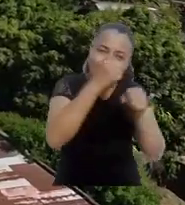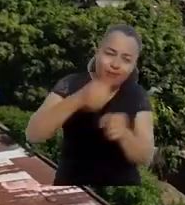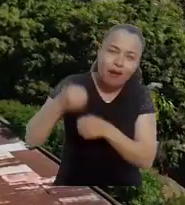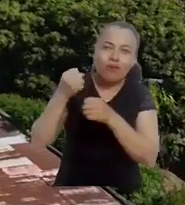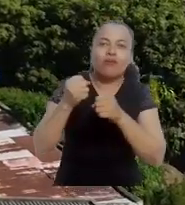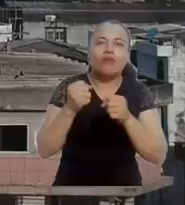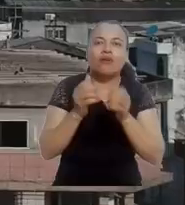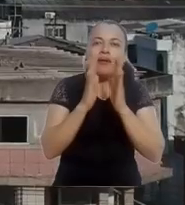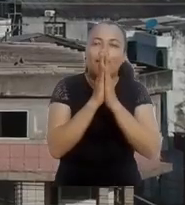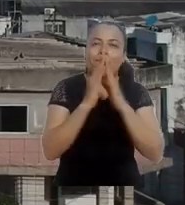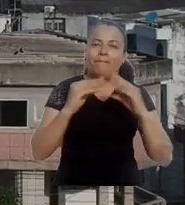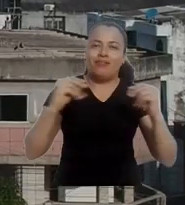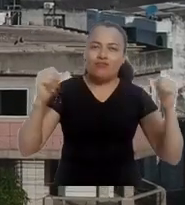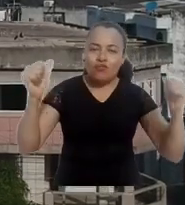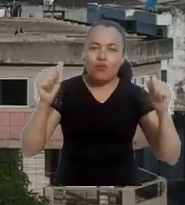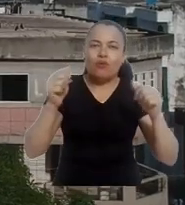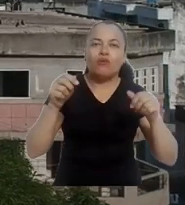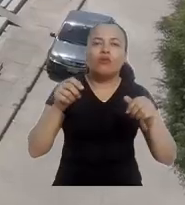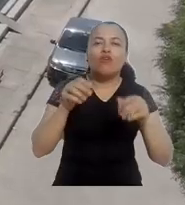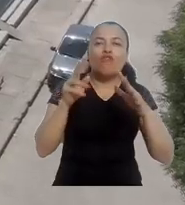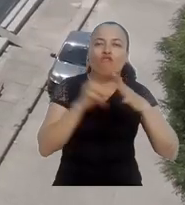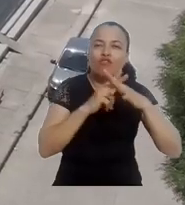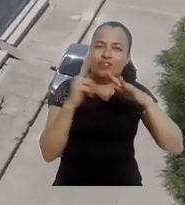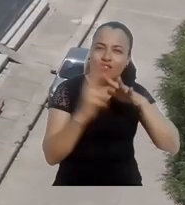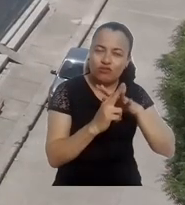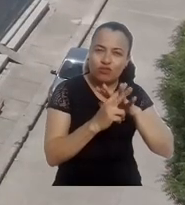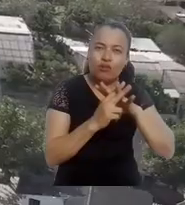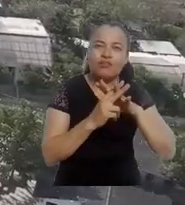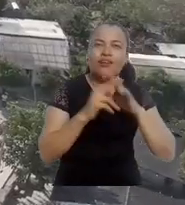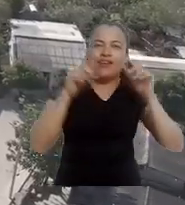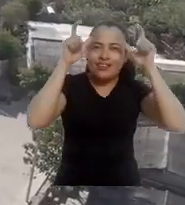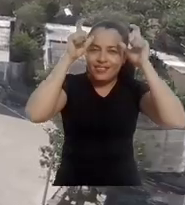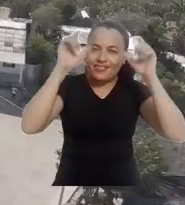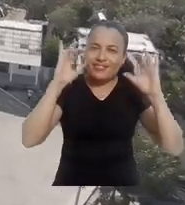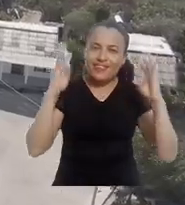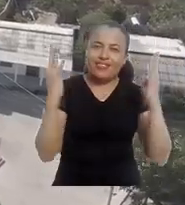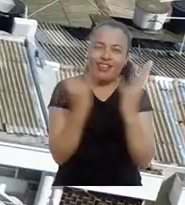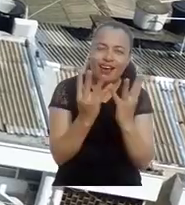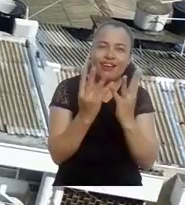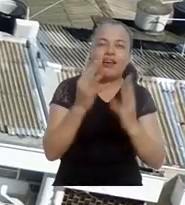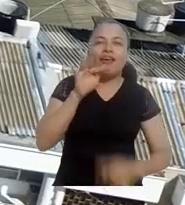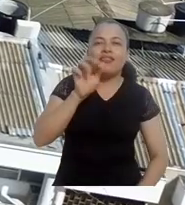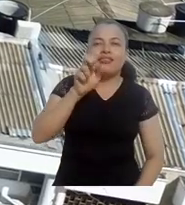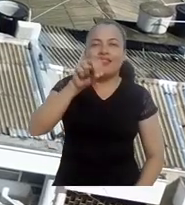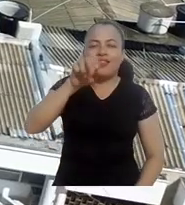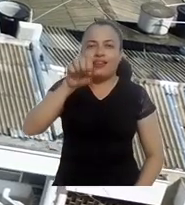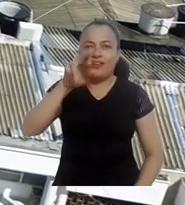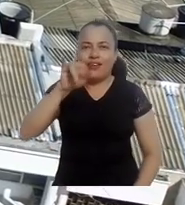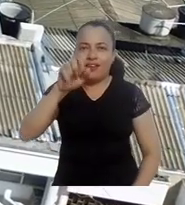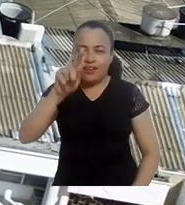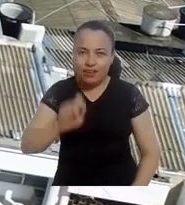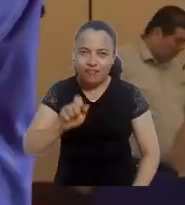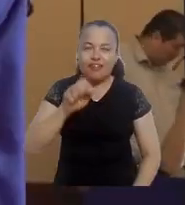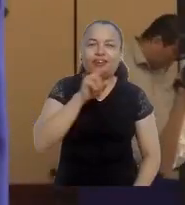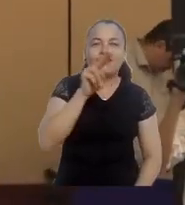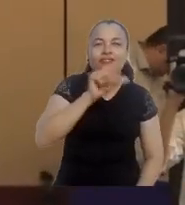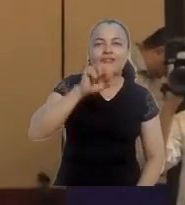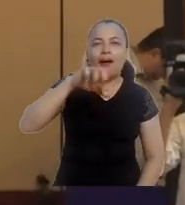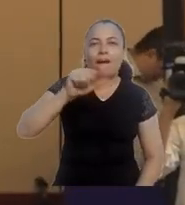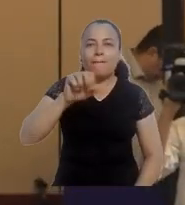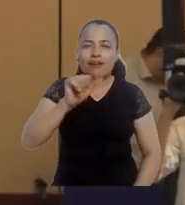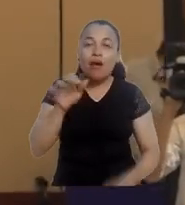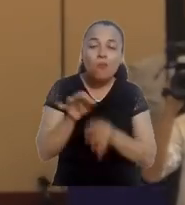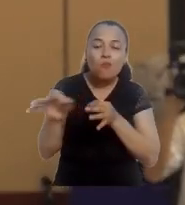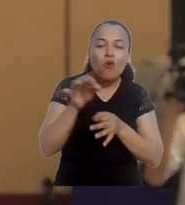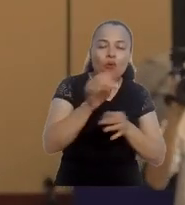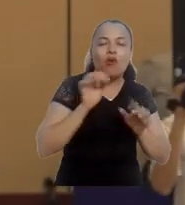Piñón, Fundación, Nueva Granada, Pedraza, Santa Ana, Tenerife y Zapallán fueron los municipios que entregaron graduados